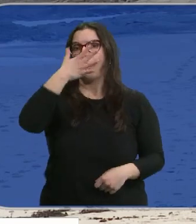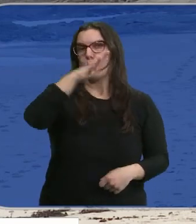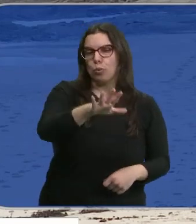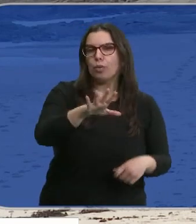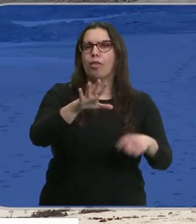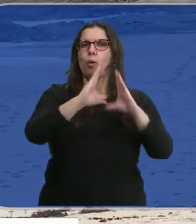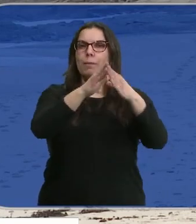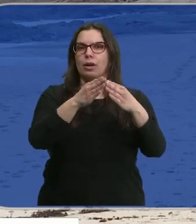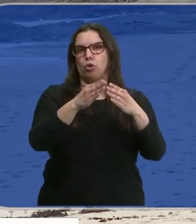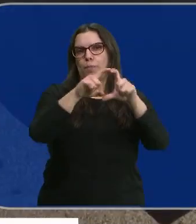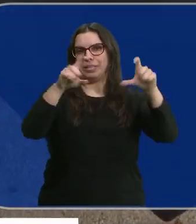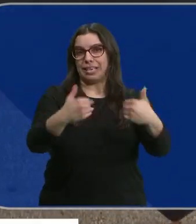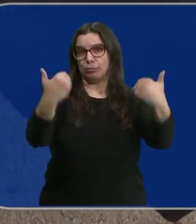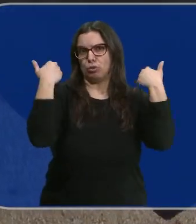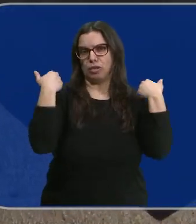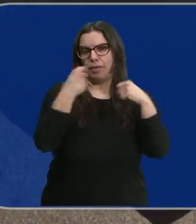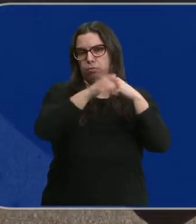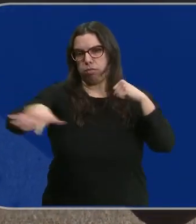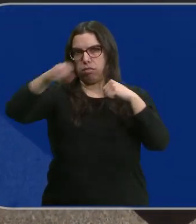vertido por un delito contra el medio ambiente.